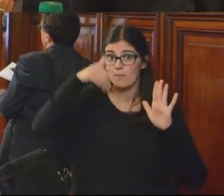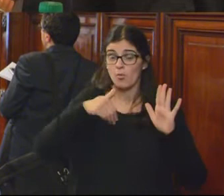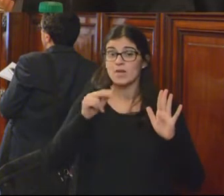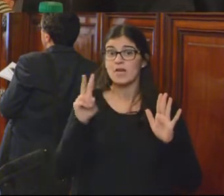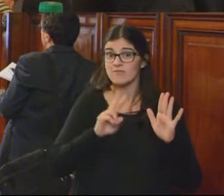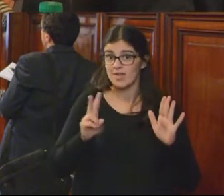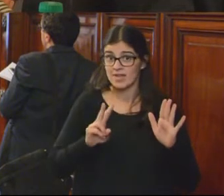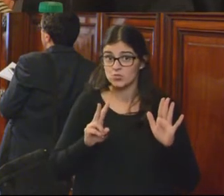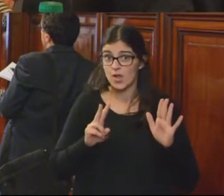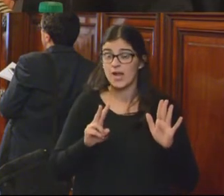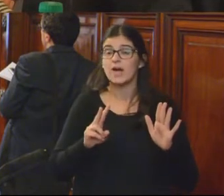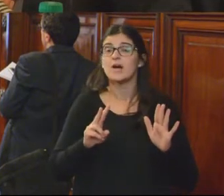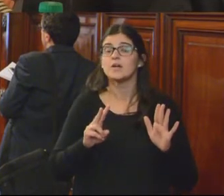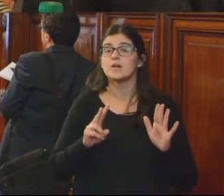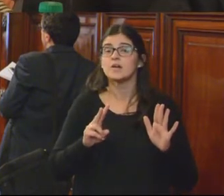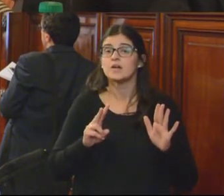de Venezuela